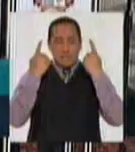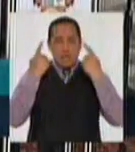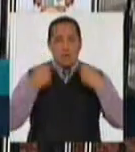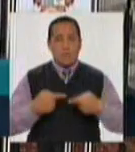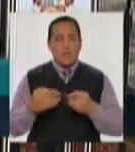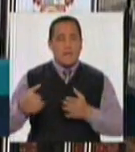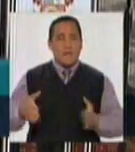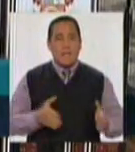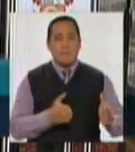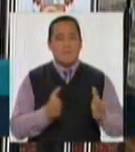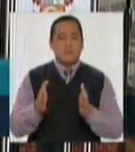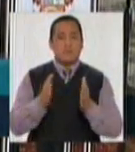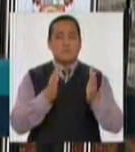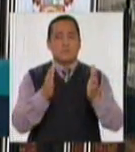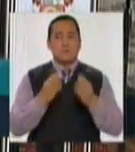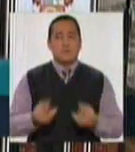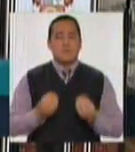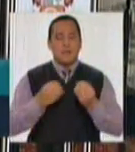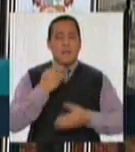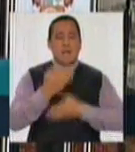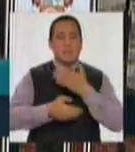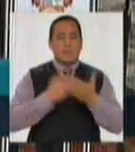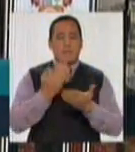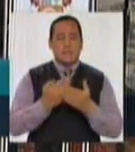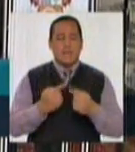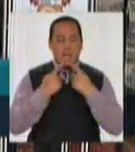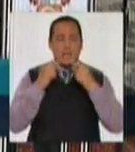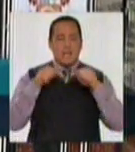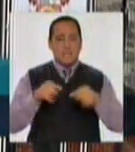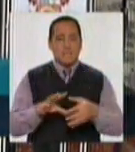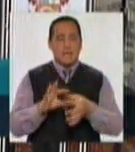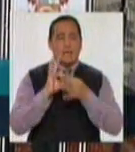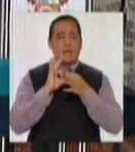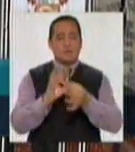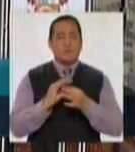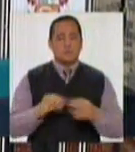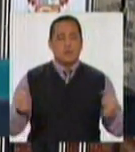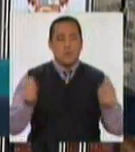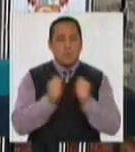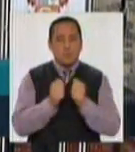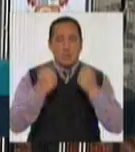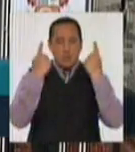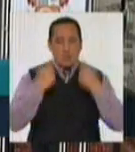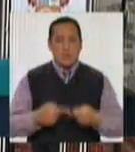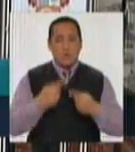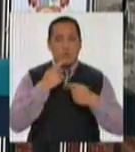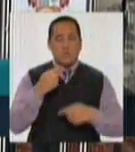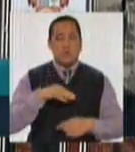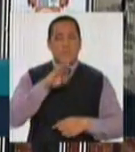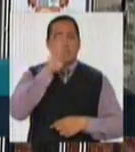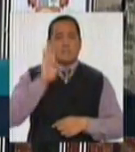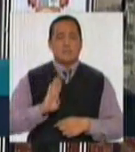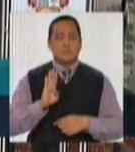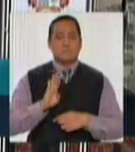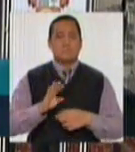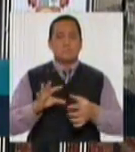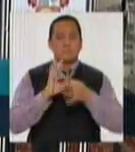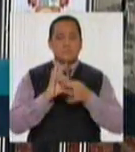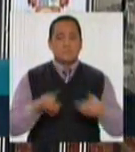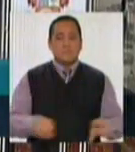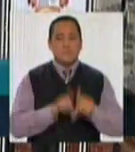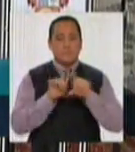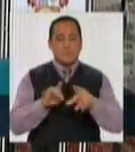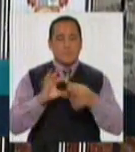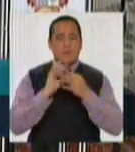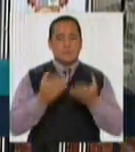el camino para avanzar en esta relación de asociación estratégica con el Brasil. Una